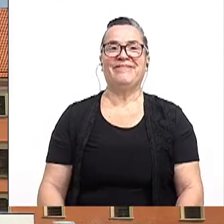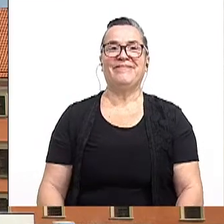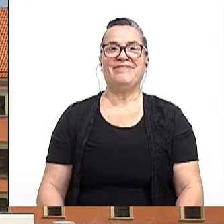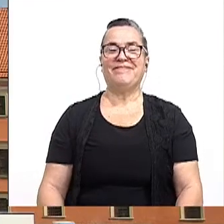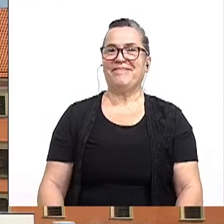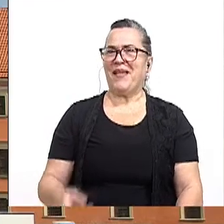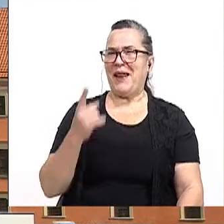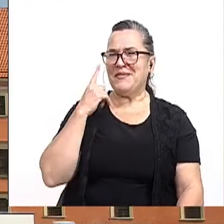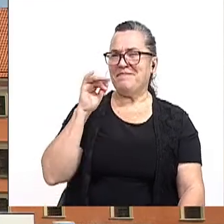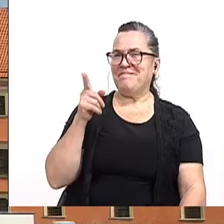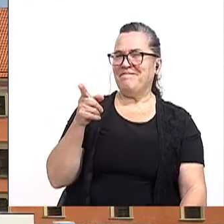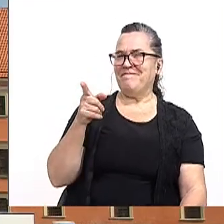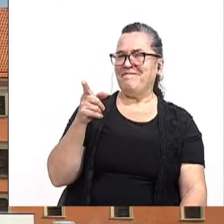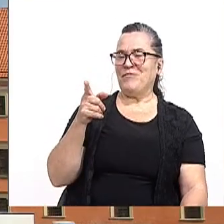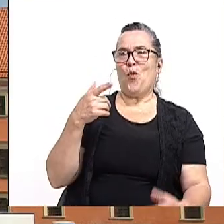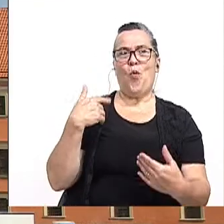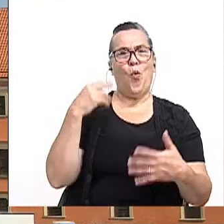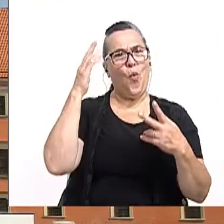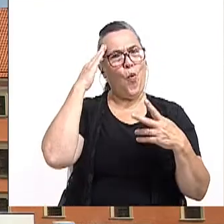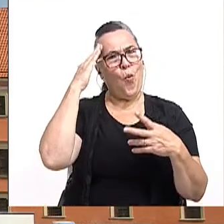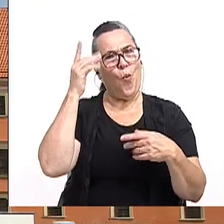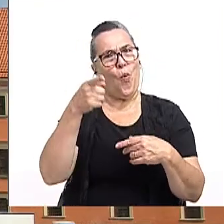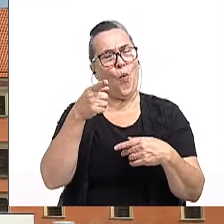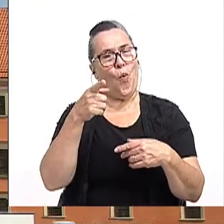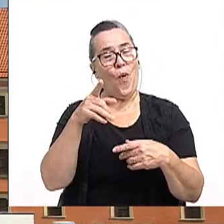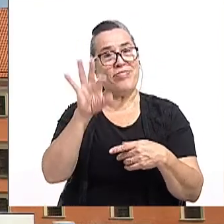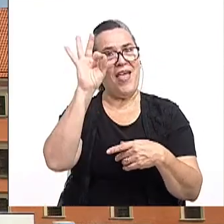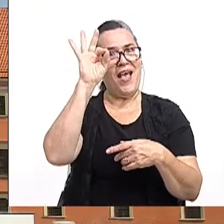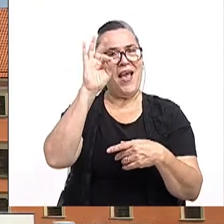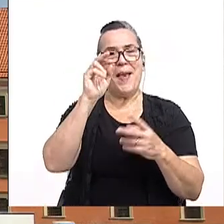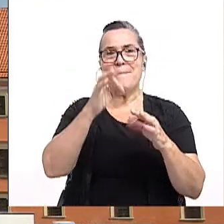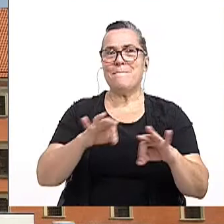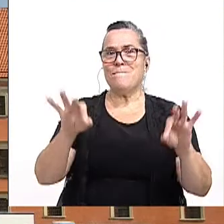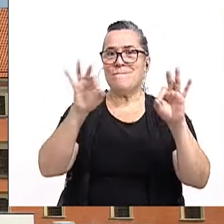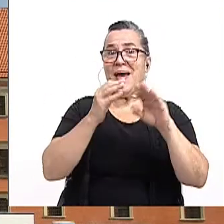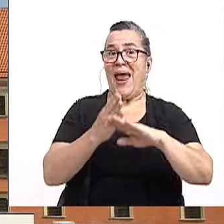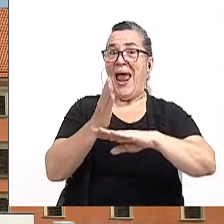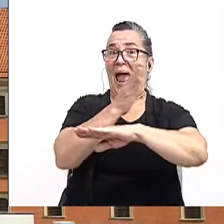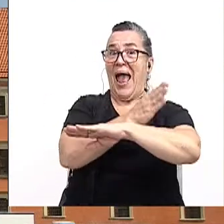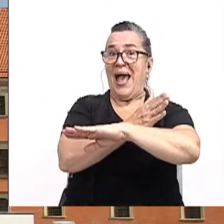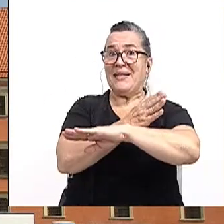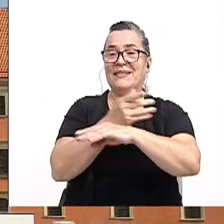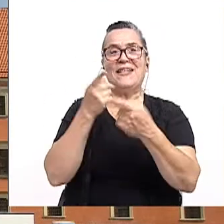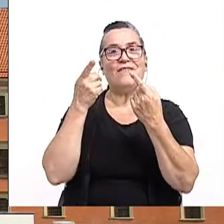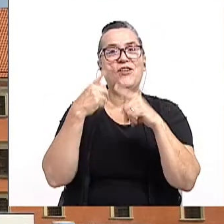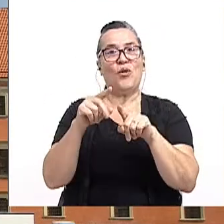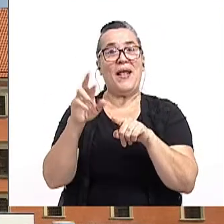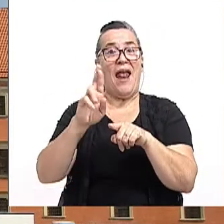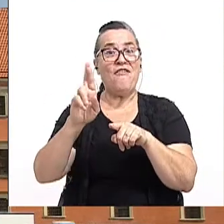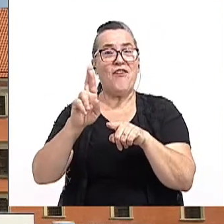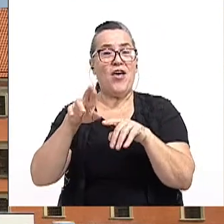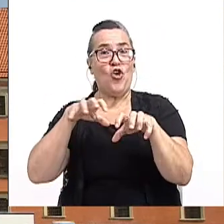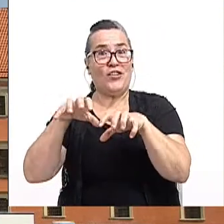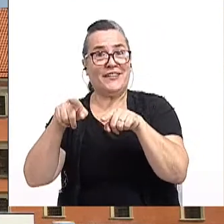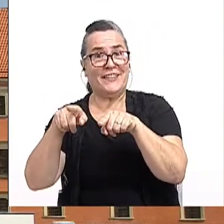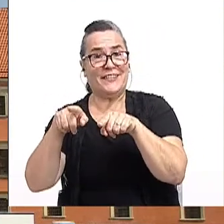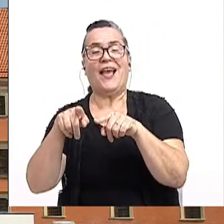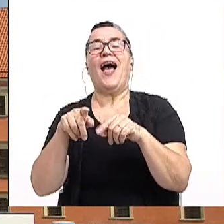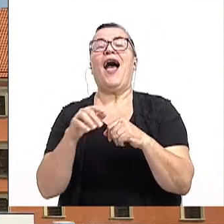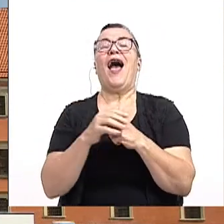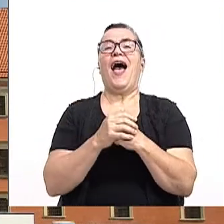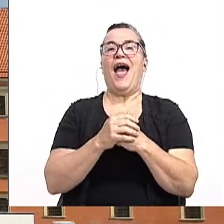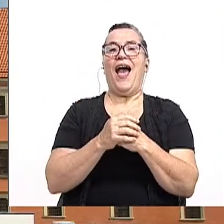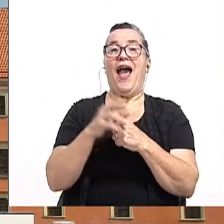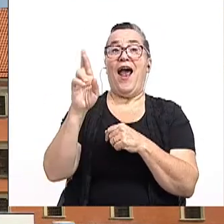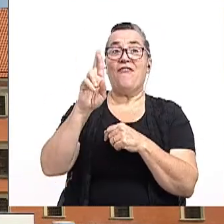¿Qué les pareció? ¿Conocían este descubrimiento tan importante antes del fenómeno de la radiactividad? Sí, los